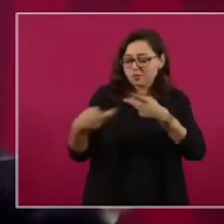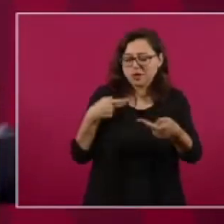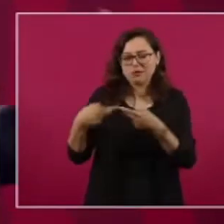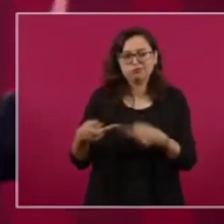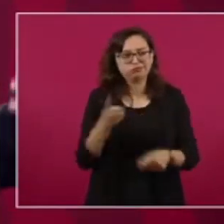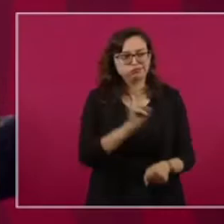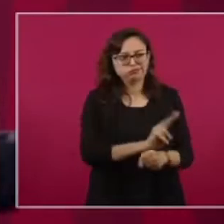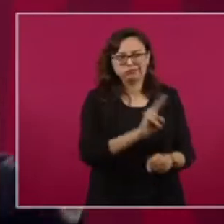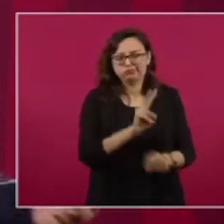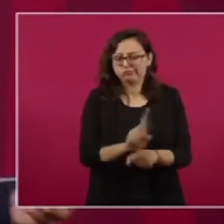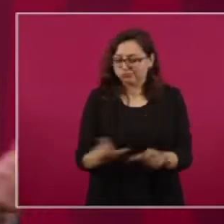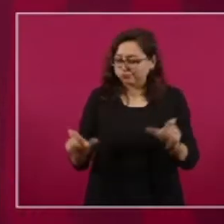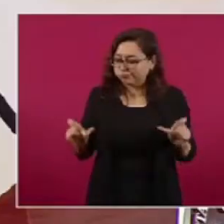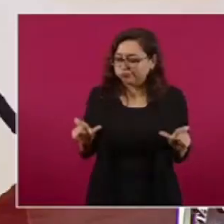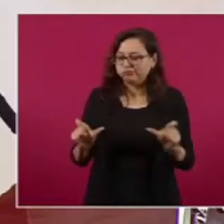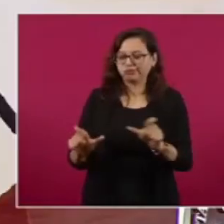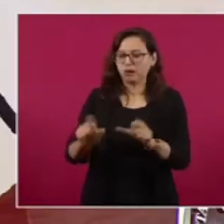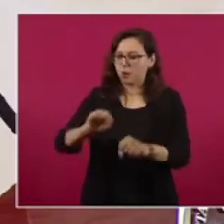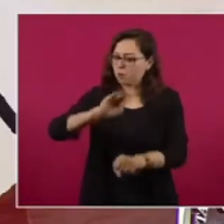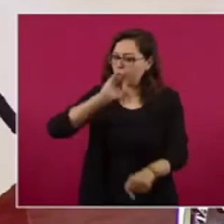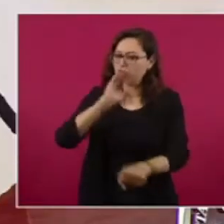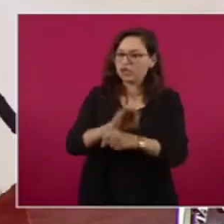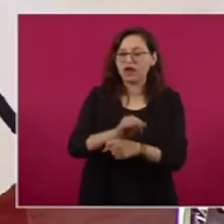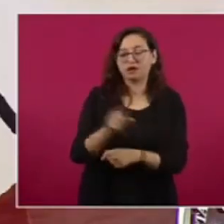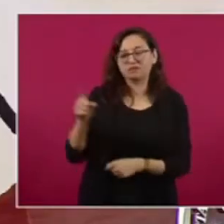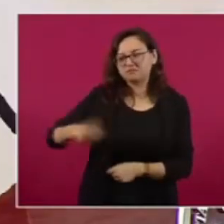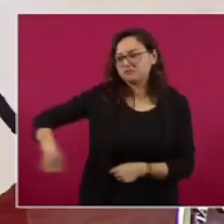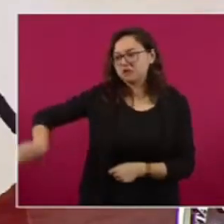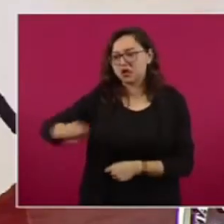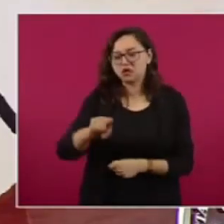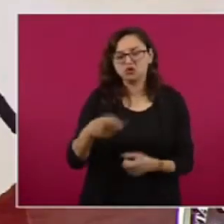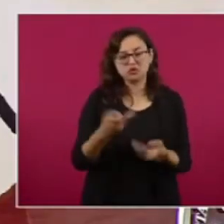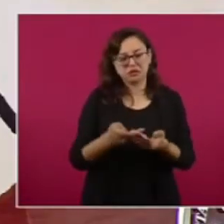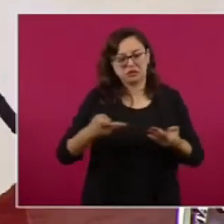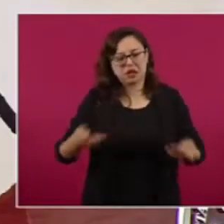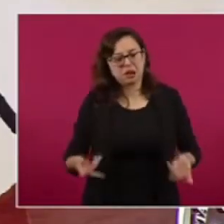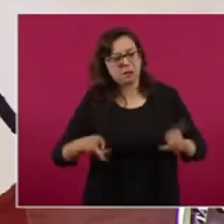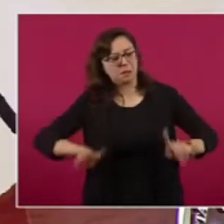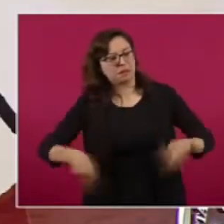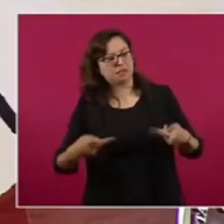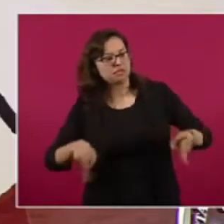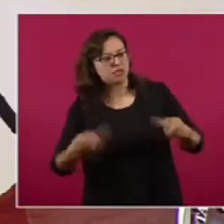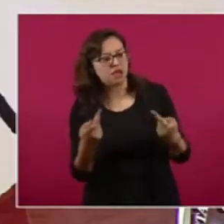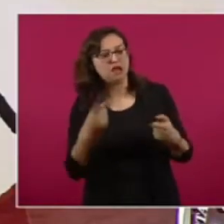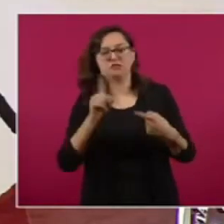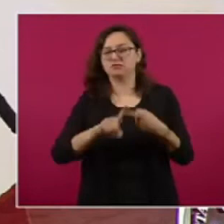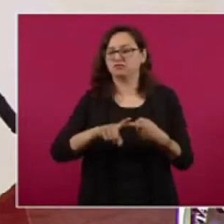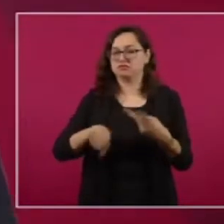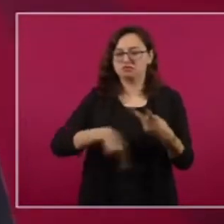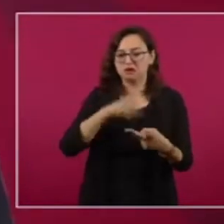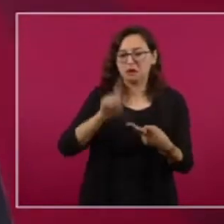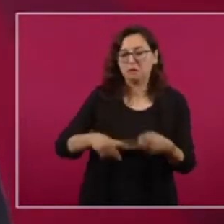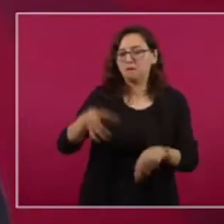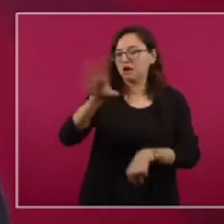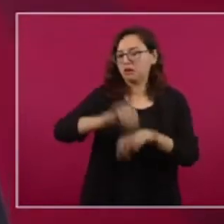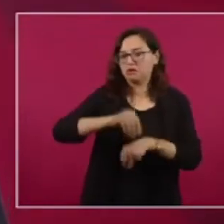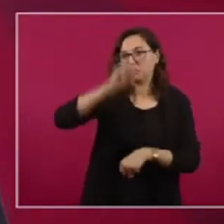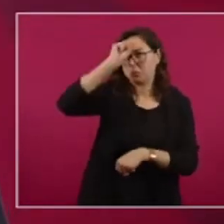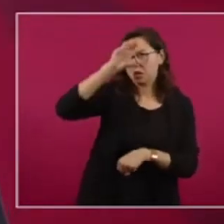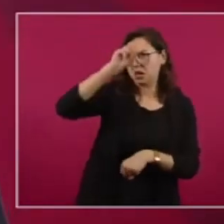Vamos a buscar la forma de que ya no sigan entregando concesiones para la minería.